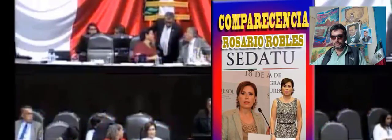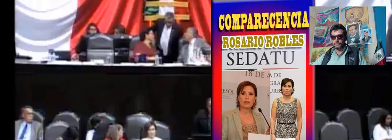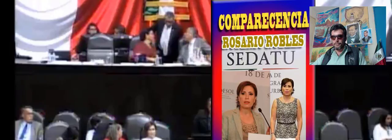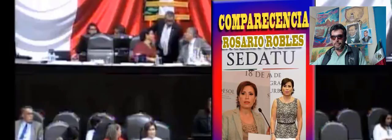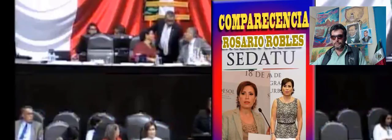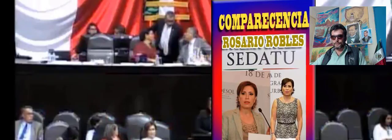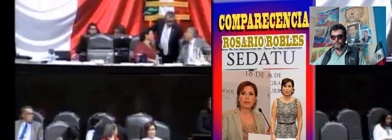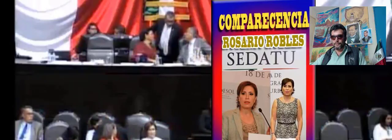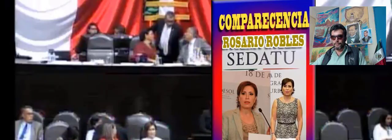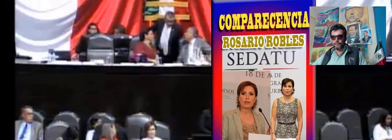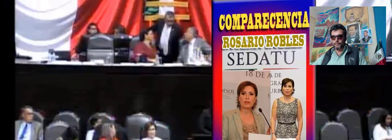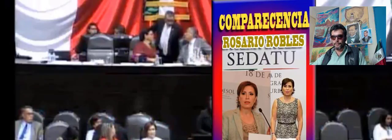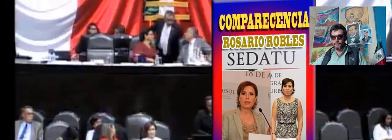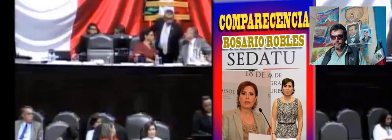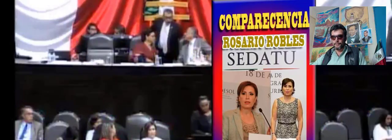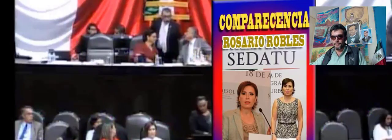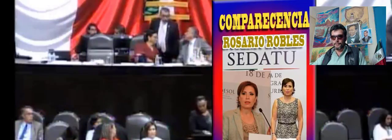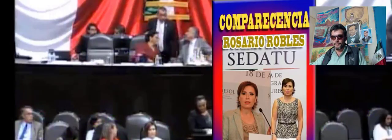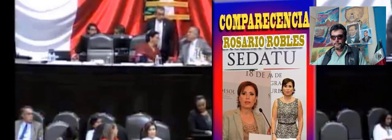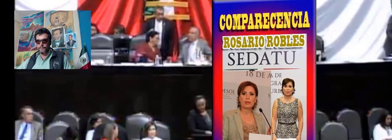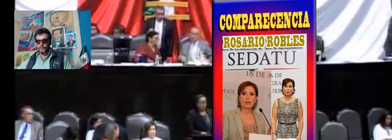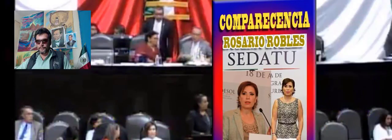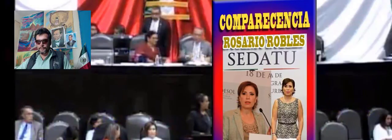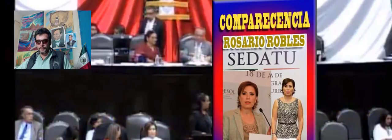de la población. ¿Es cuánto?